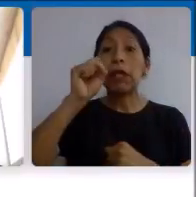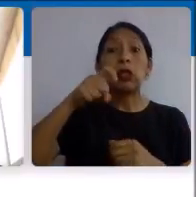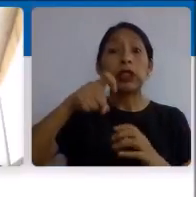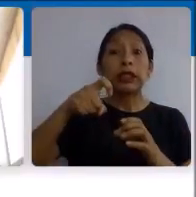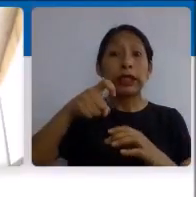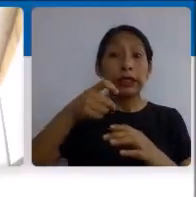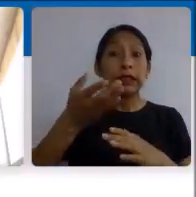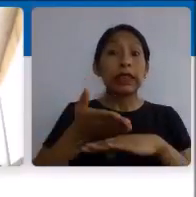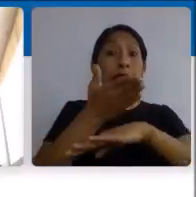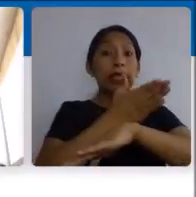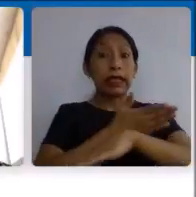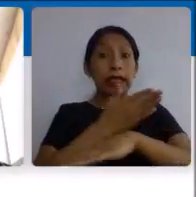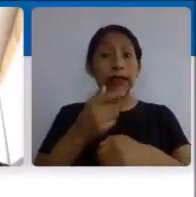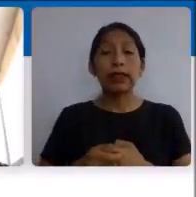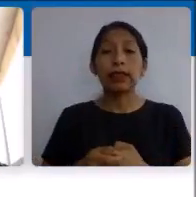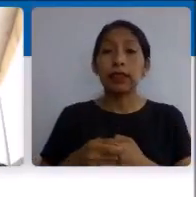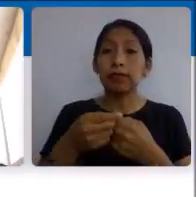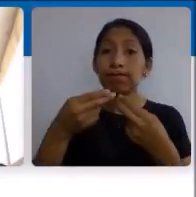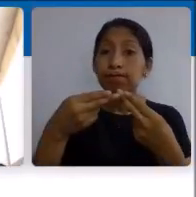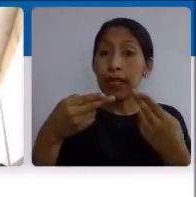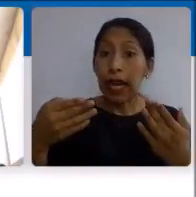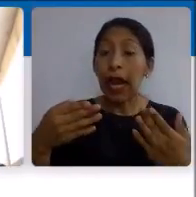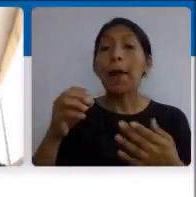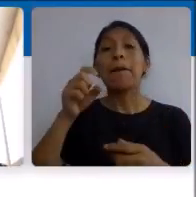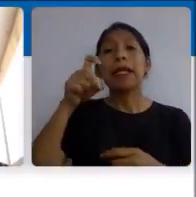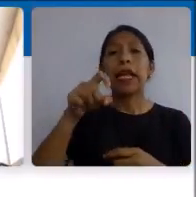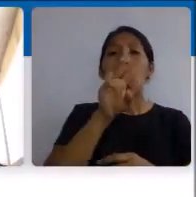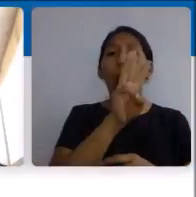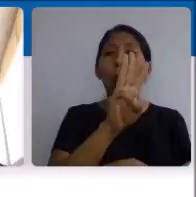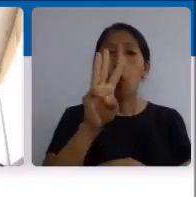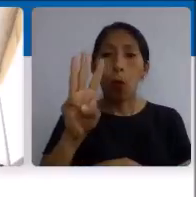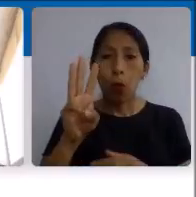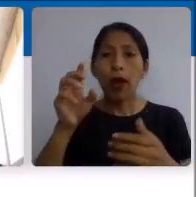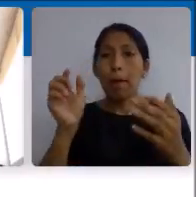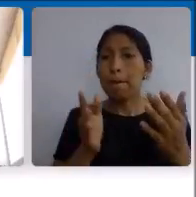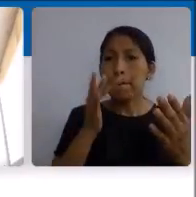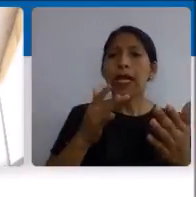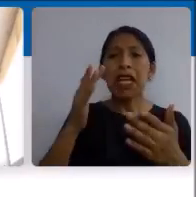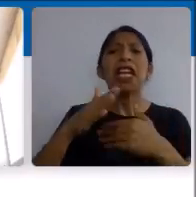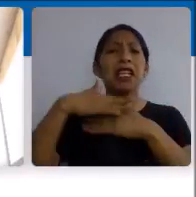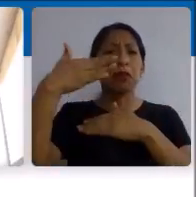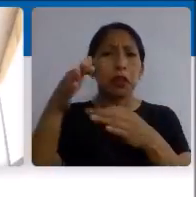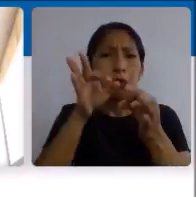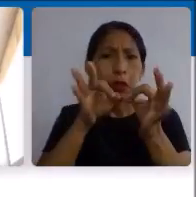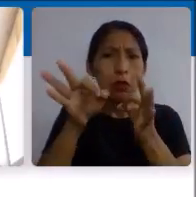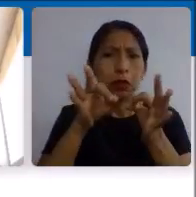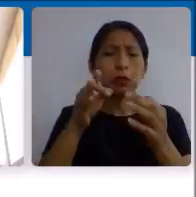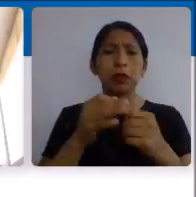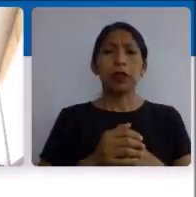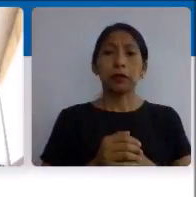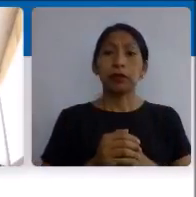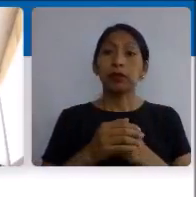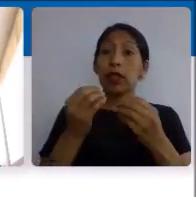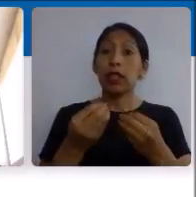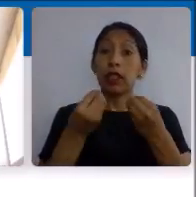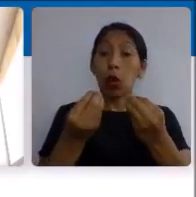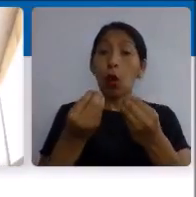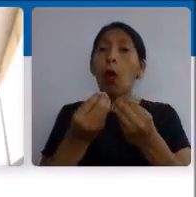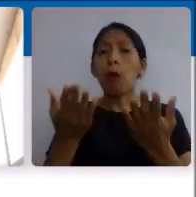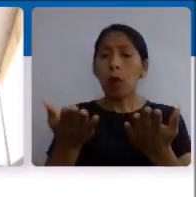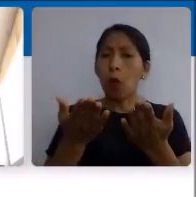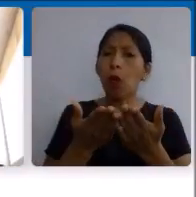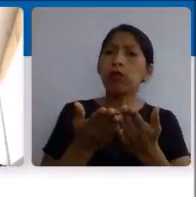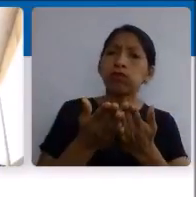tener ciertas herramientas, como por ejemplo una página web, que ya vamos a hablar más adelante del tema, y cómo poderlo promocionar,